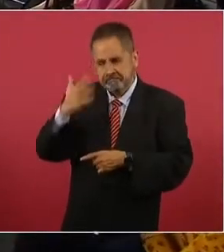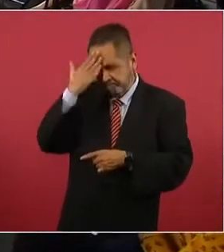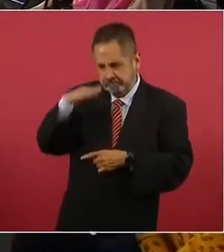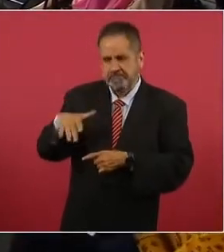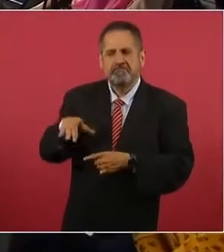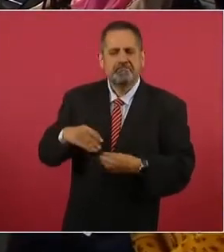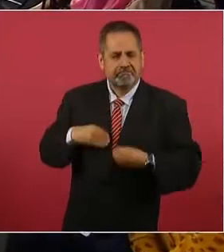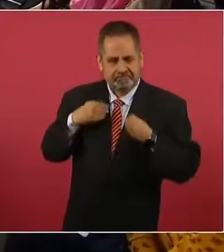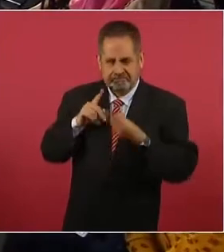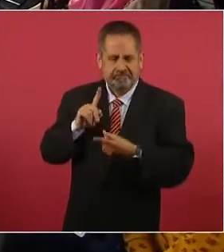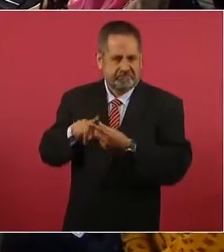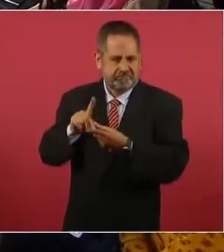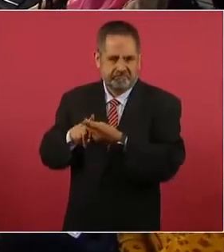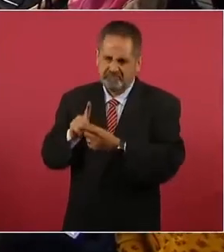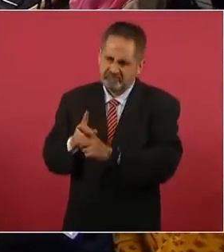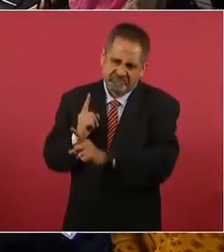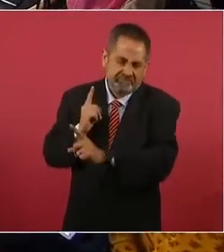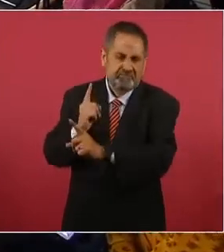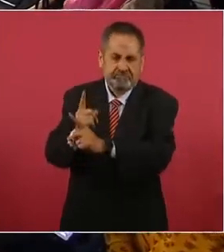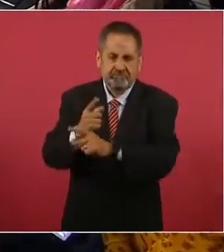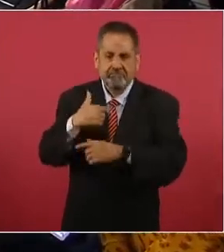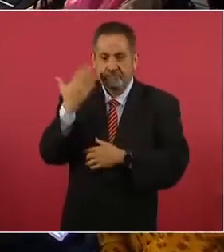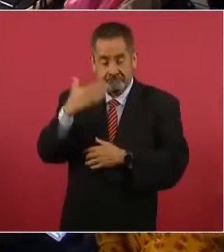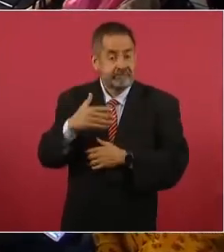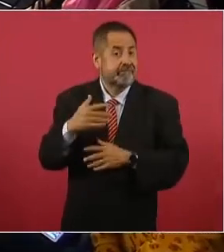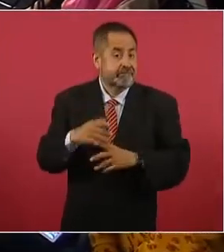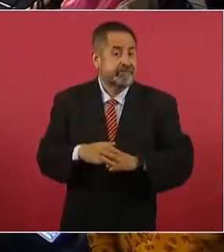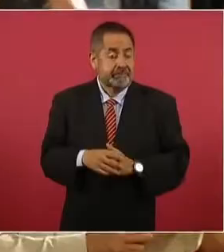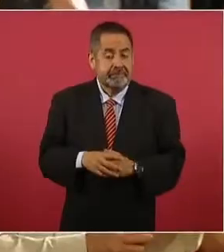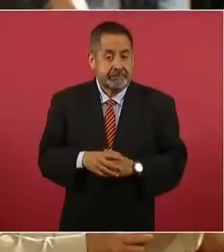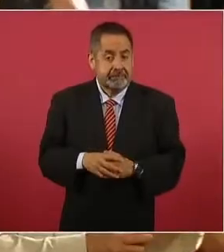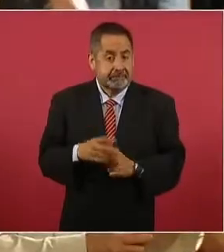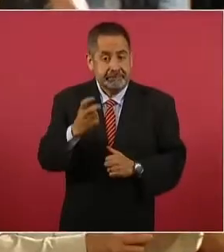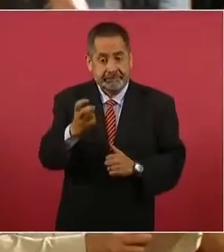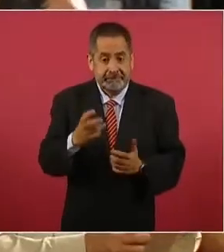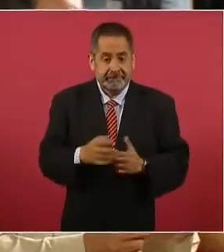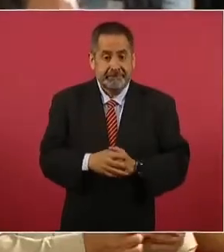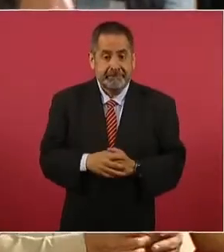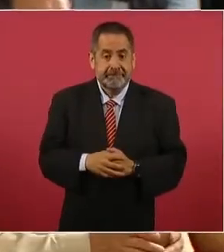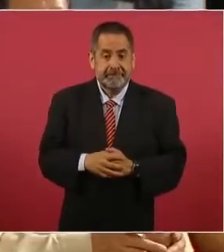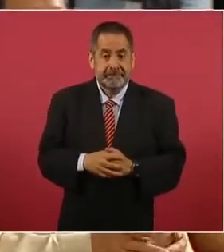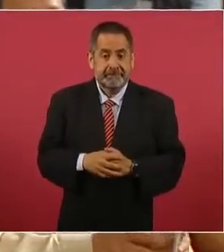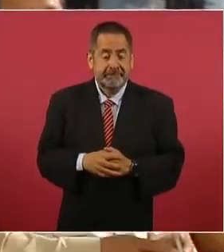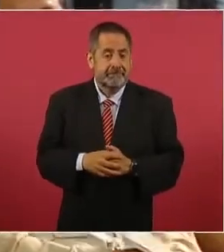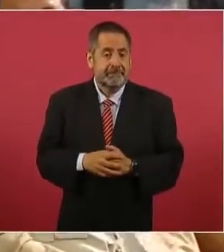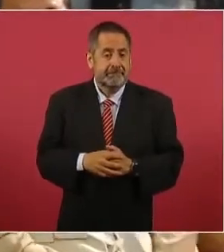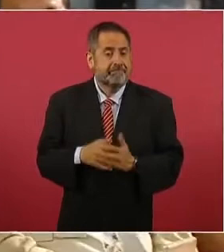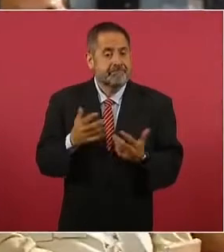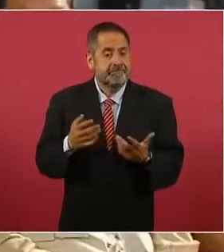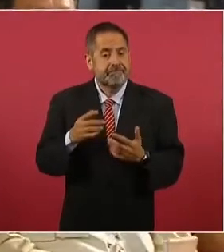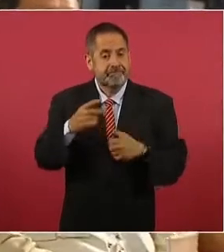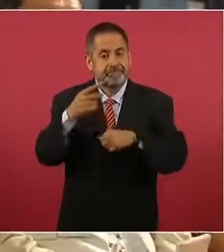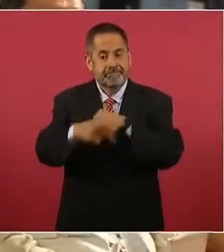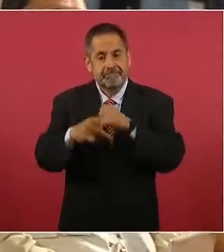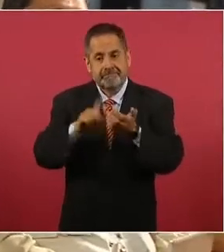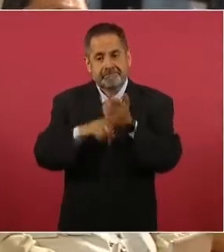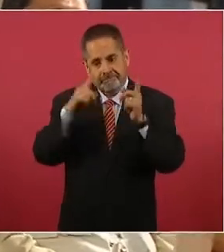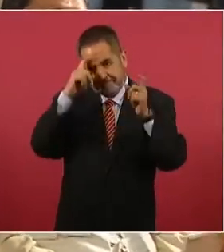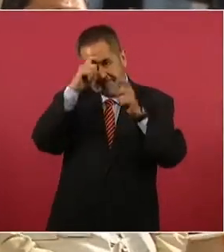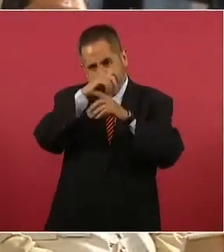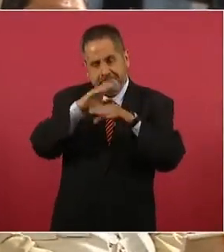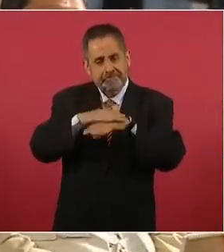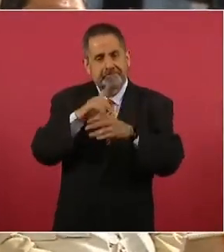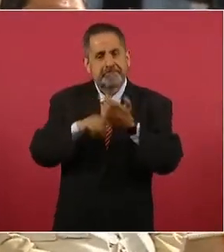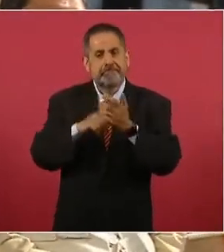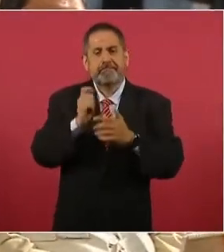a la geolocalización, etcétera. Es una situación compleja, presidente,